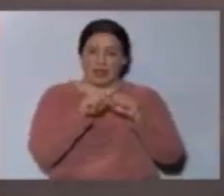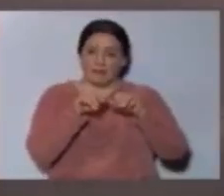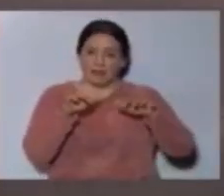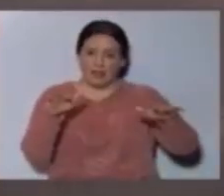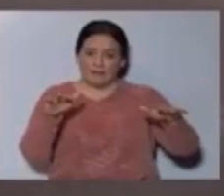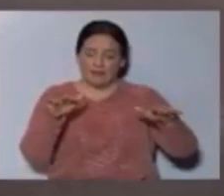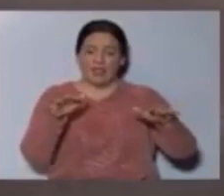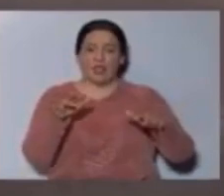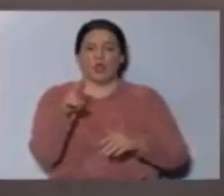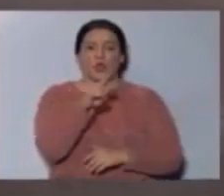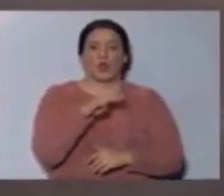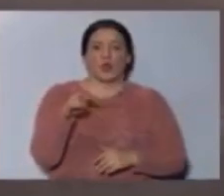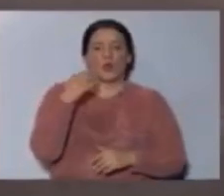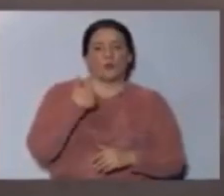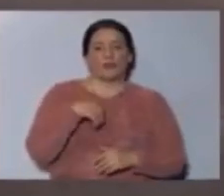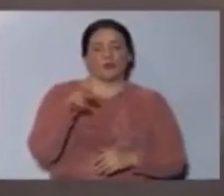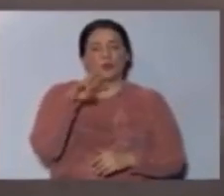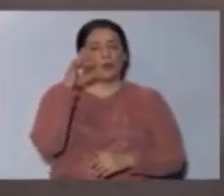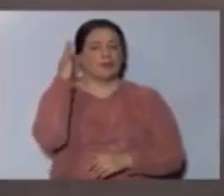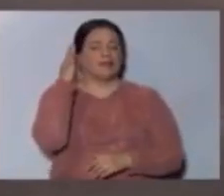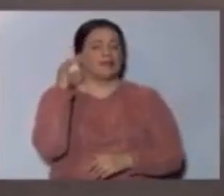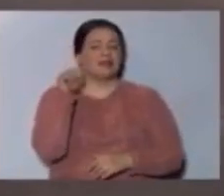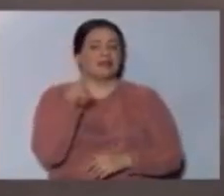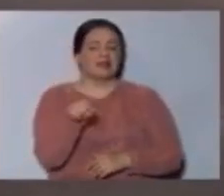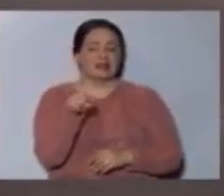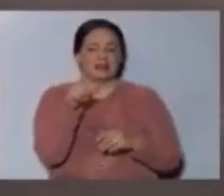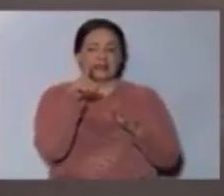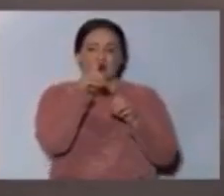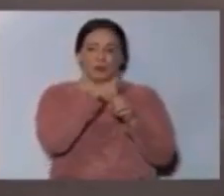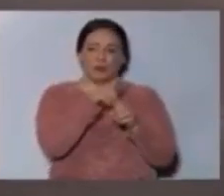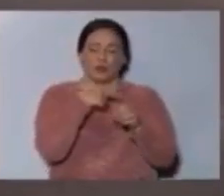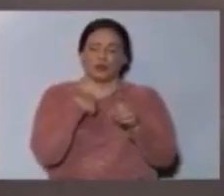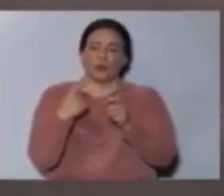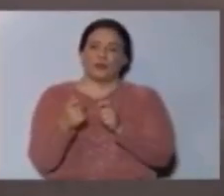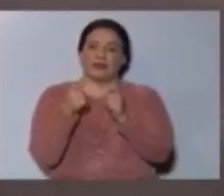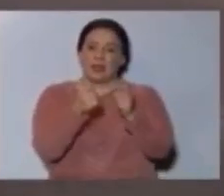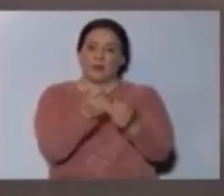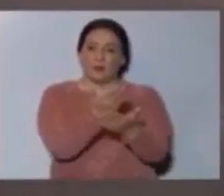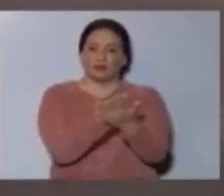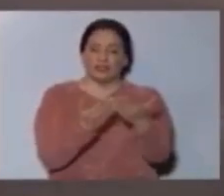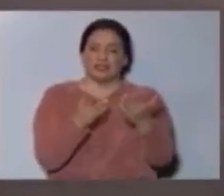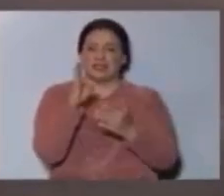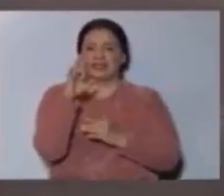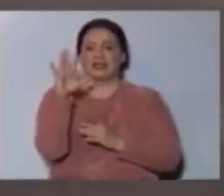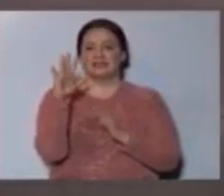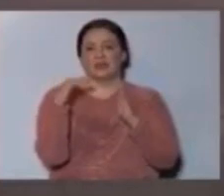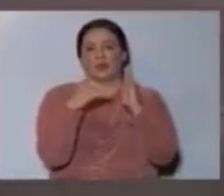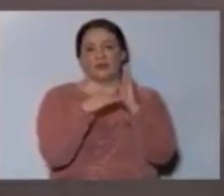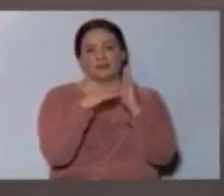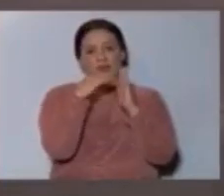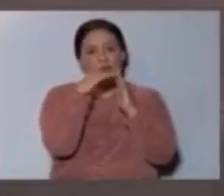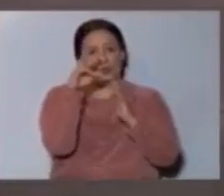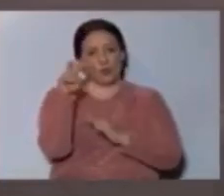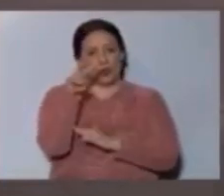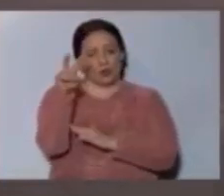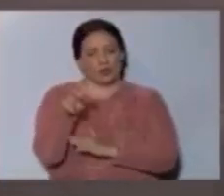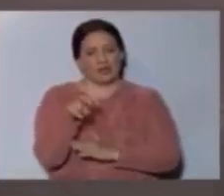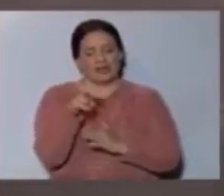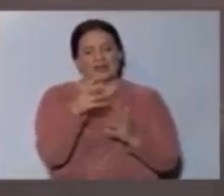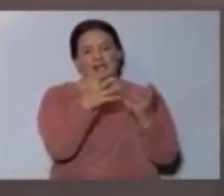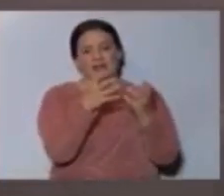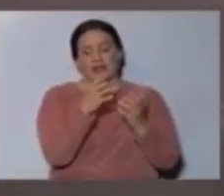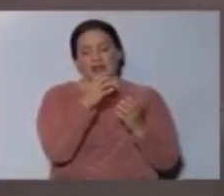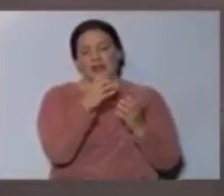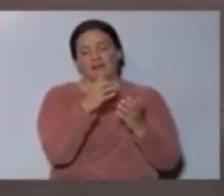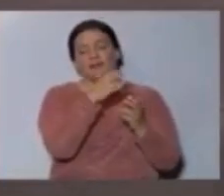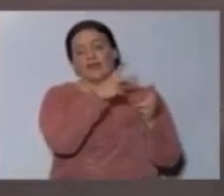Compañeros y compañeras diputados, he presentado una moción para que los 75.000 millones de colones que se pretenden traer